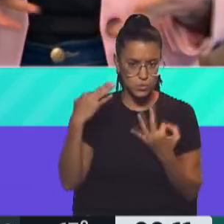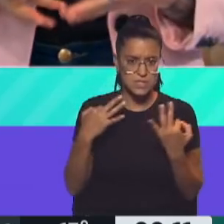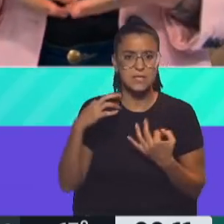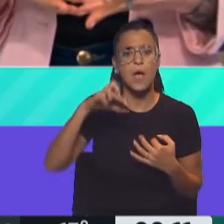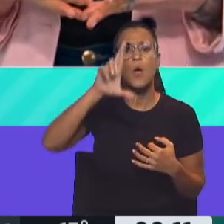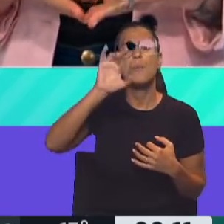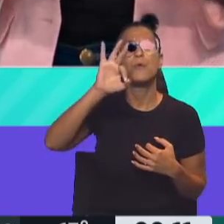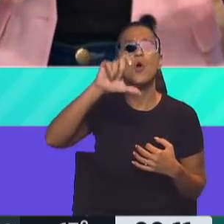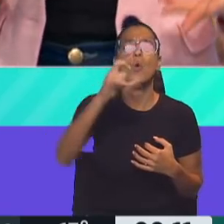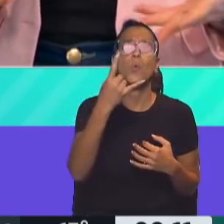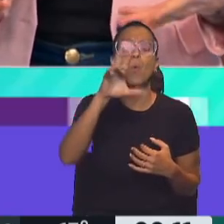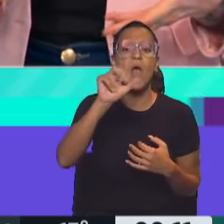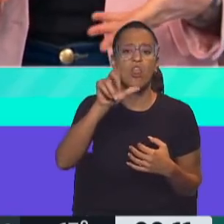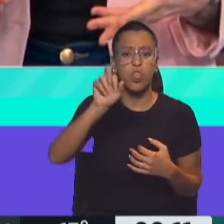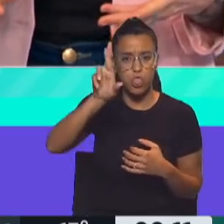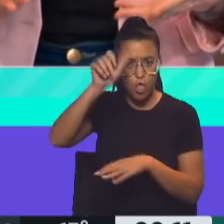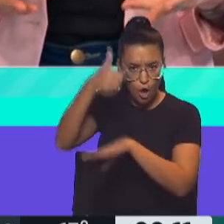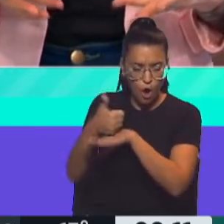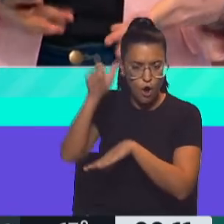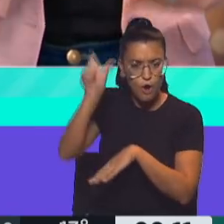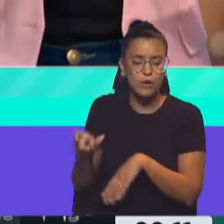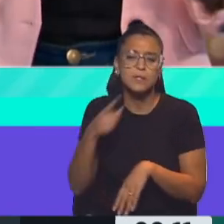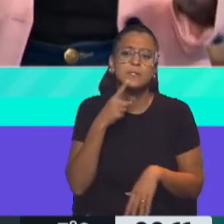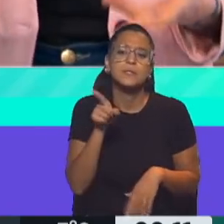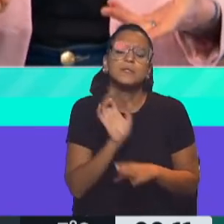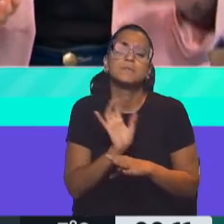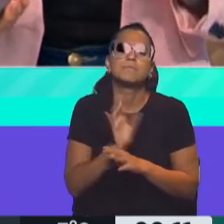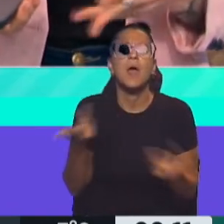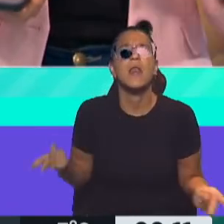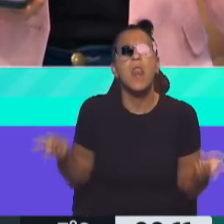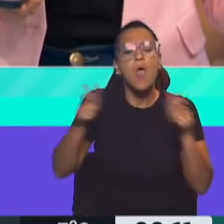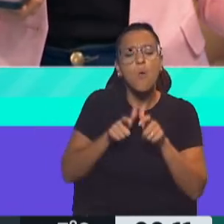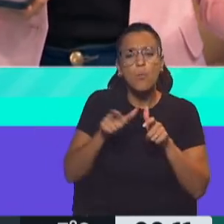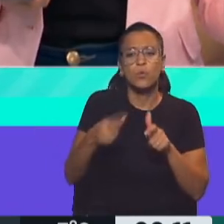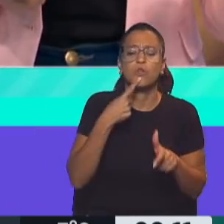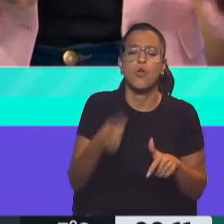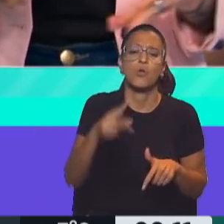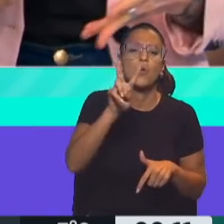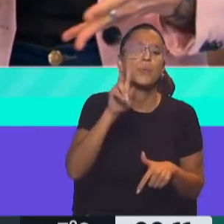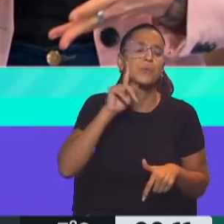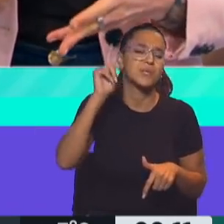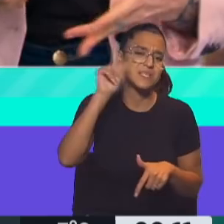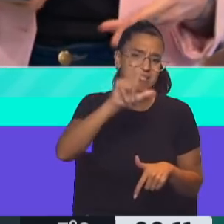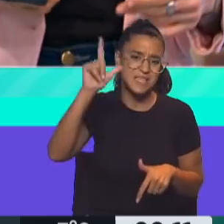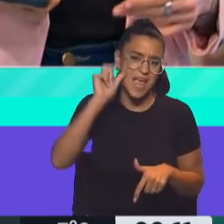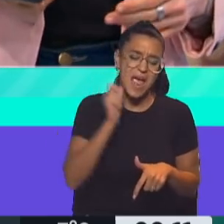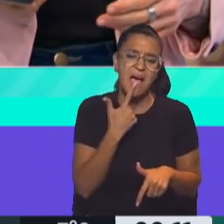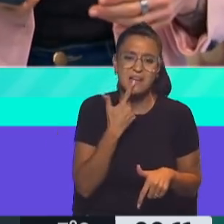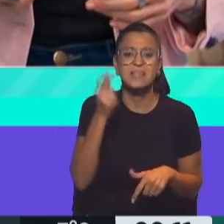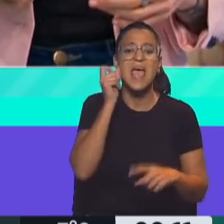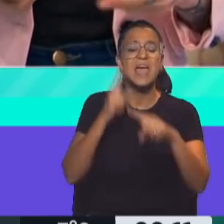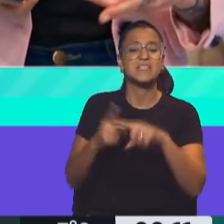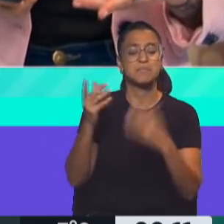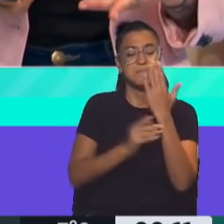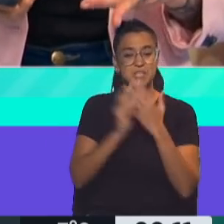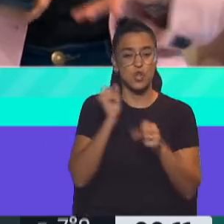que se encontró en la agencia federal de inteligencia en esta reunión en la que marcelo villegas el ex ministro de trabajo de maría